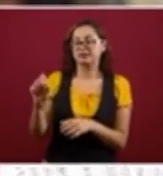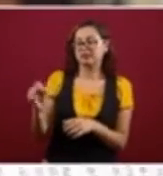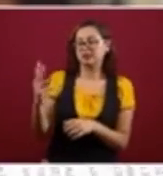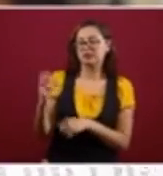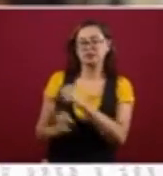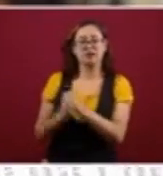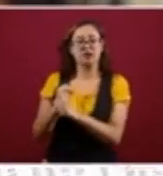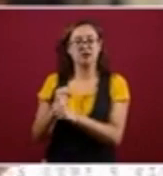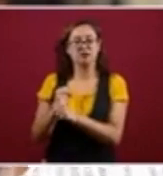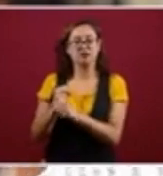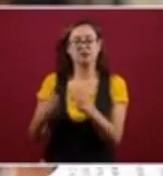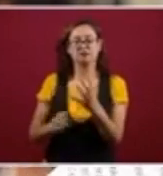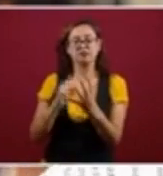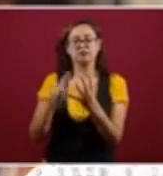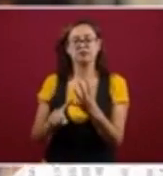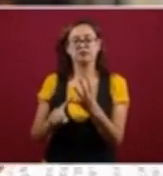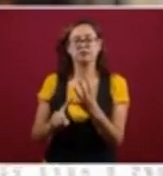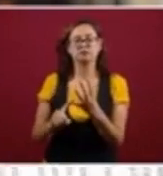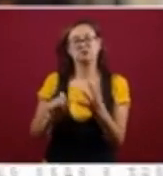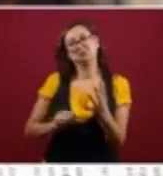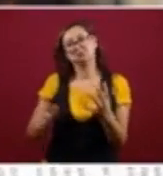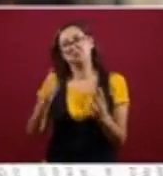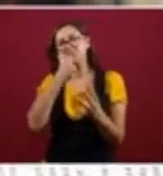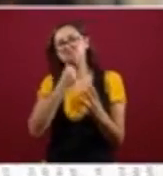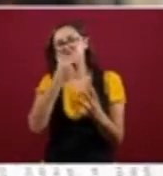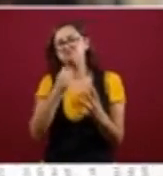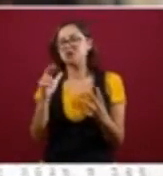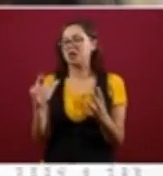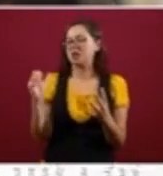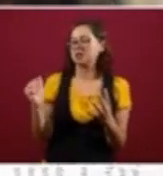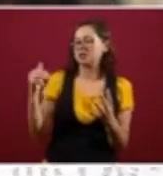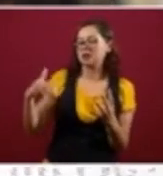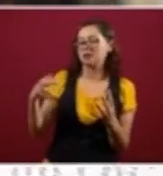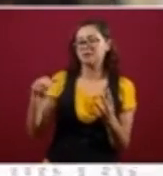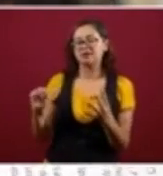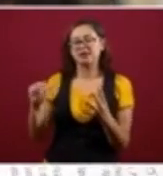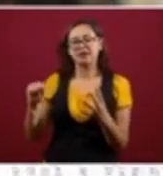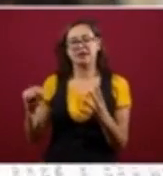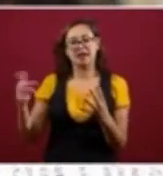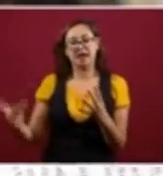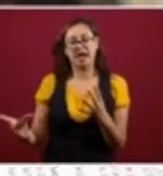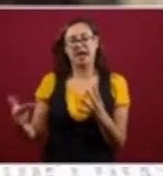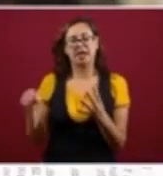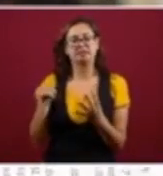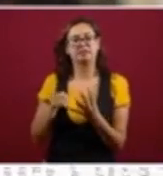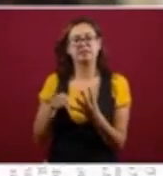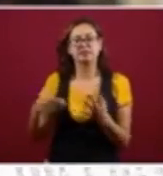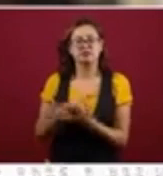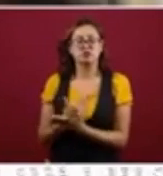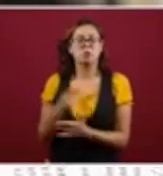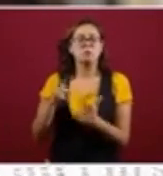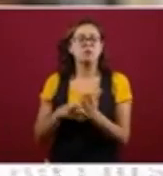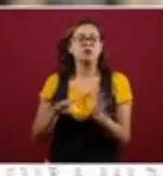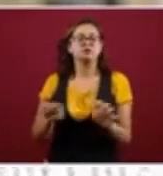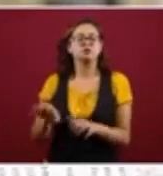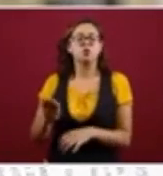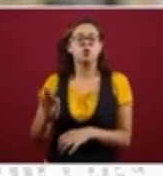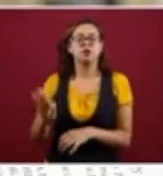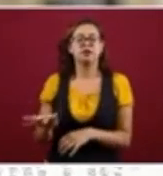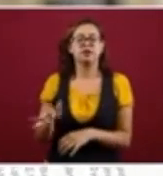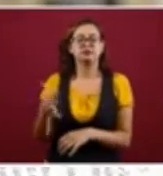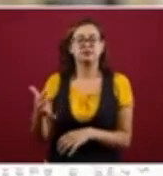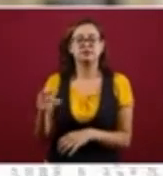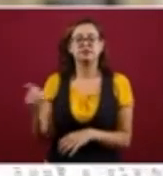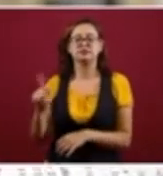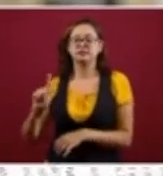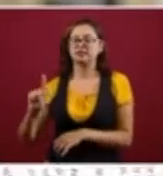años. Ram Nath Kovind nació el 1 de octubre de 1945,